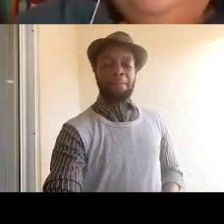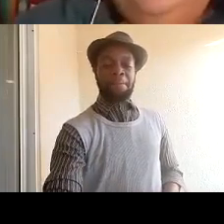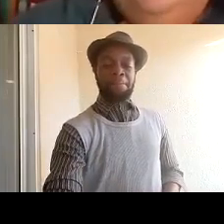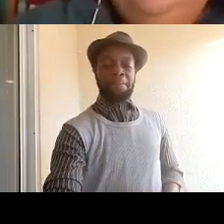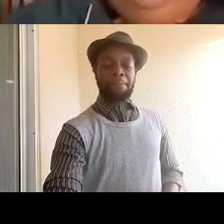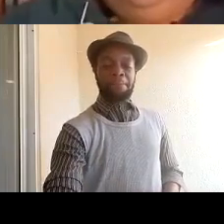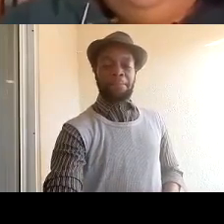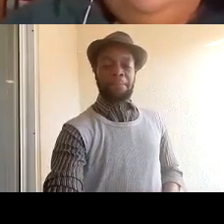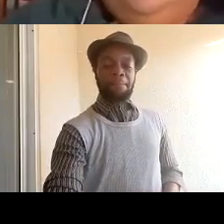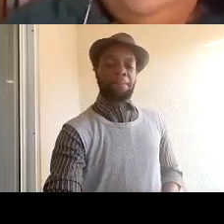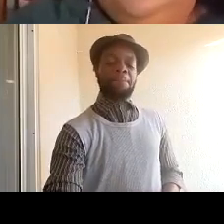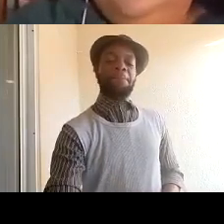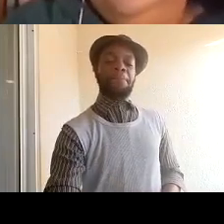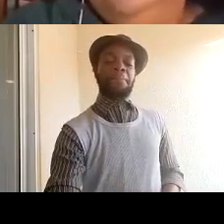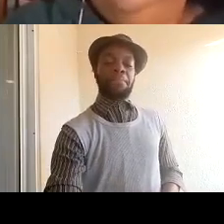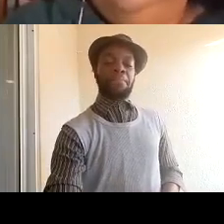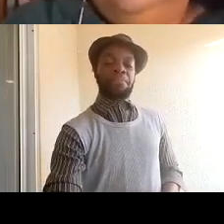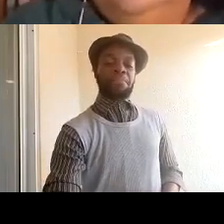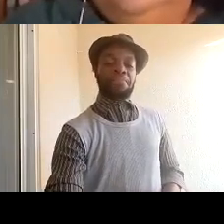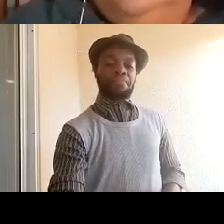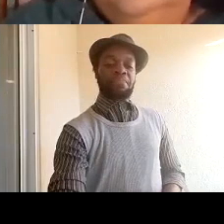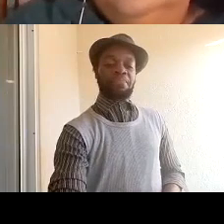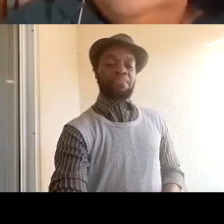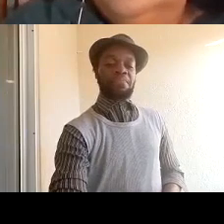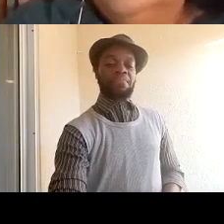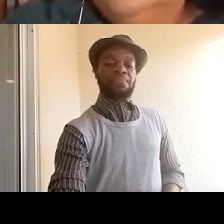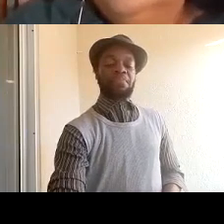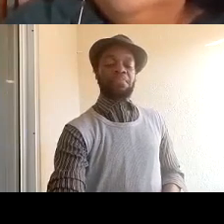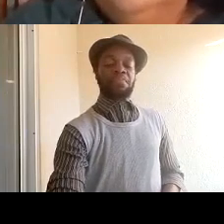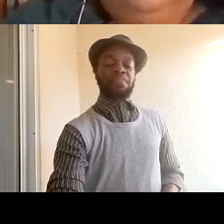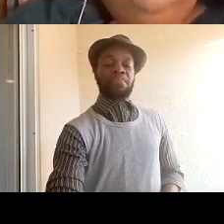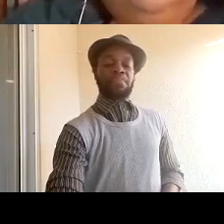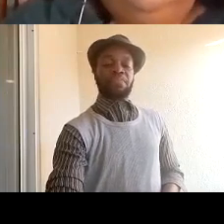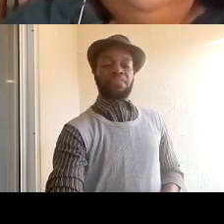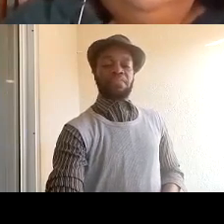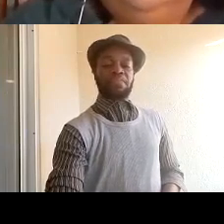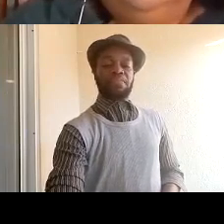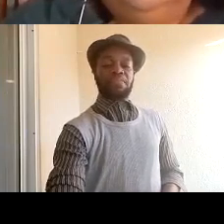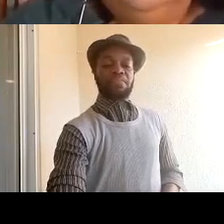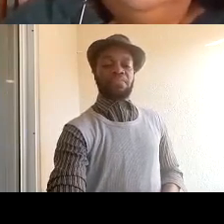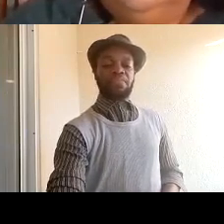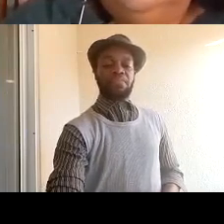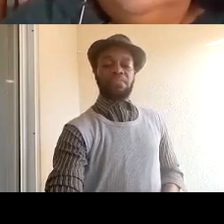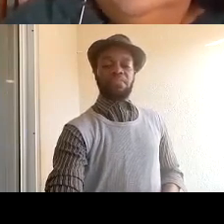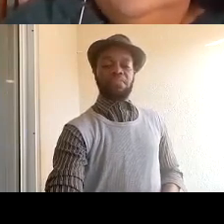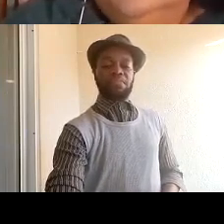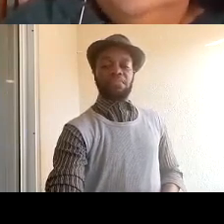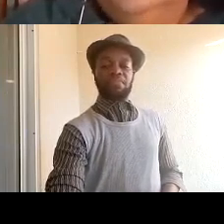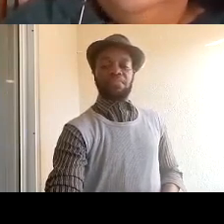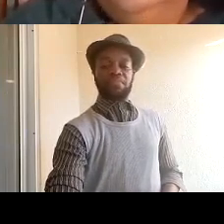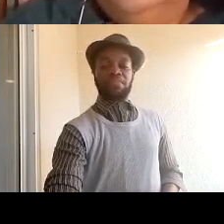placer y le agradezco mucho a Riadis haberme dado la oportunidad de dirigirme a ustedes,